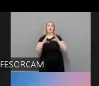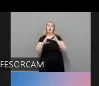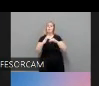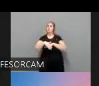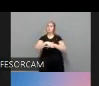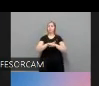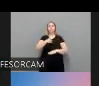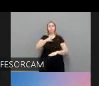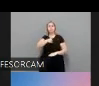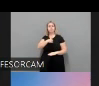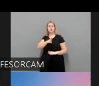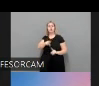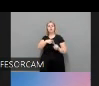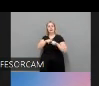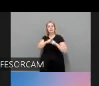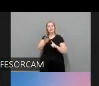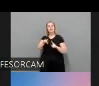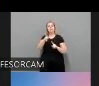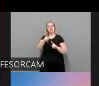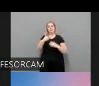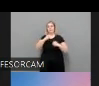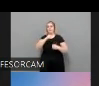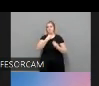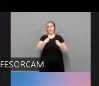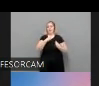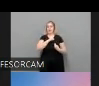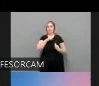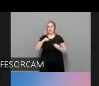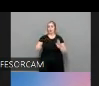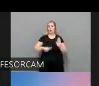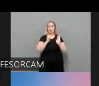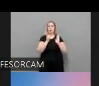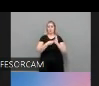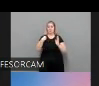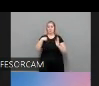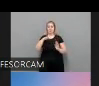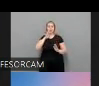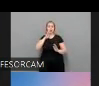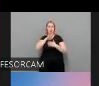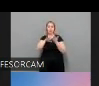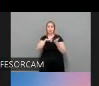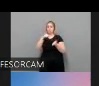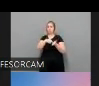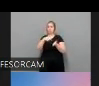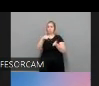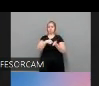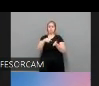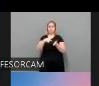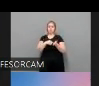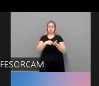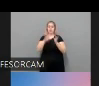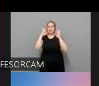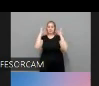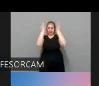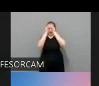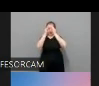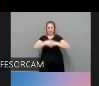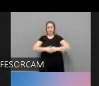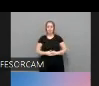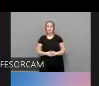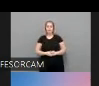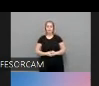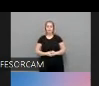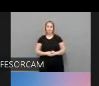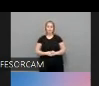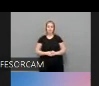una herramienta para poder alcanzar la vida independiente plena, como estamos diciendo y como reivindicamos en este seminario.